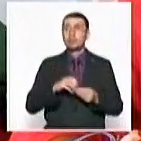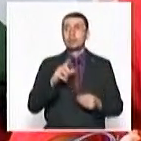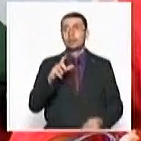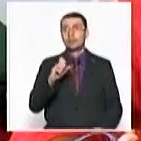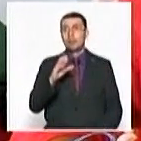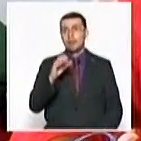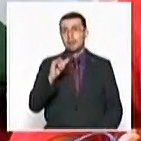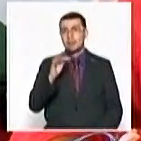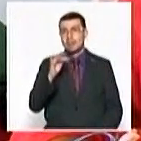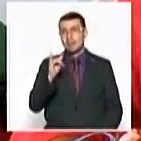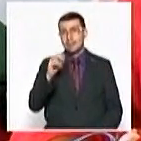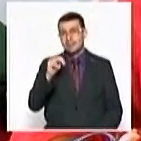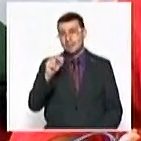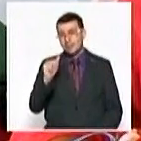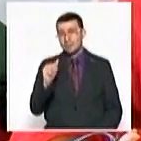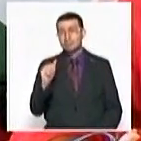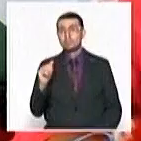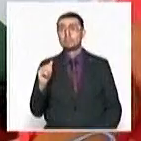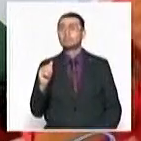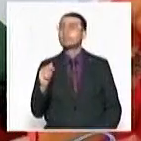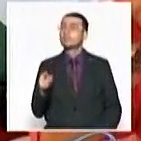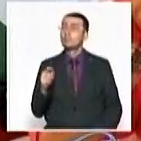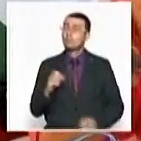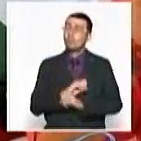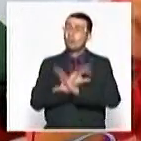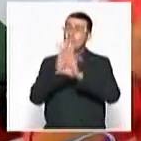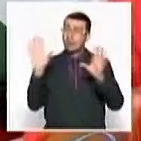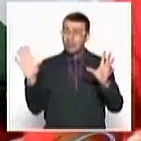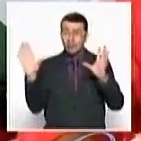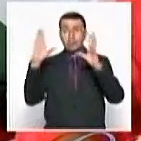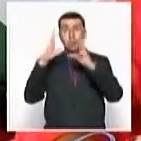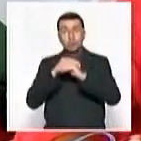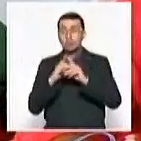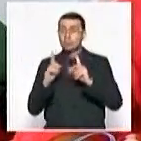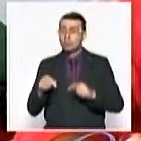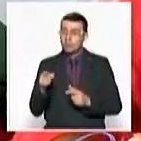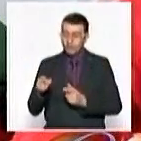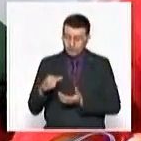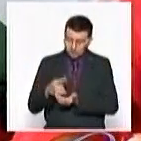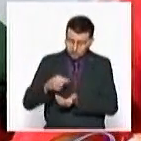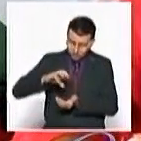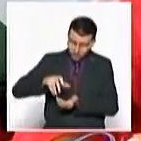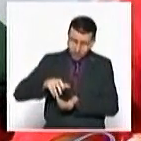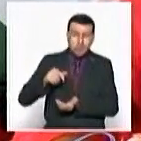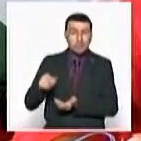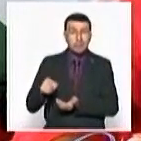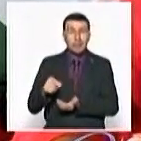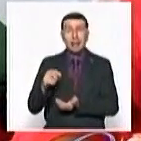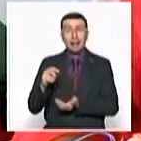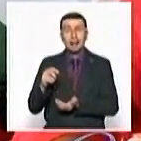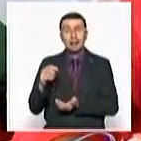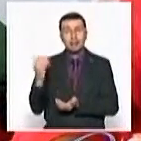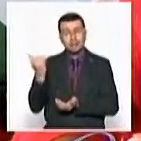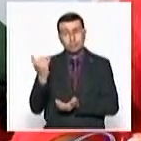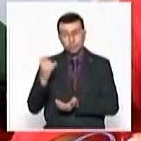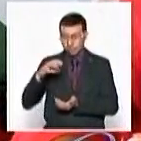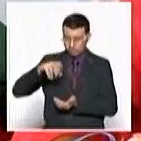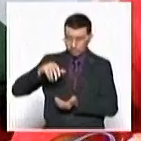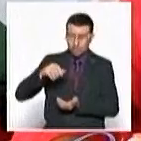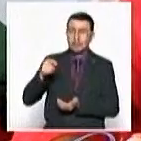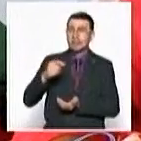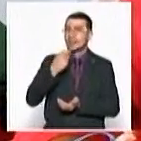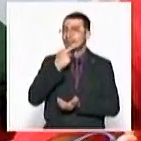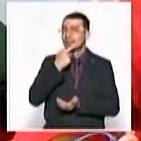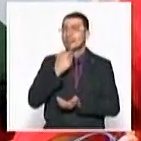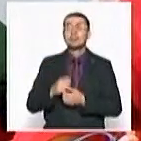soya, tomada en la mañana y en la noche. Eso viene en sobre, viene en un frasco azul con tapa azul. Y la gris. Y la otra